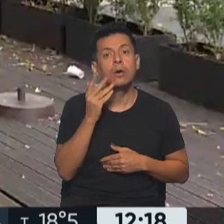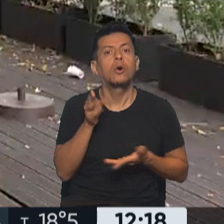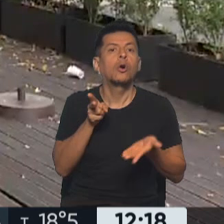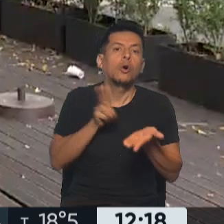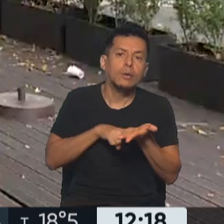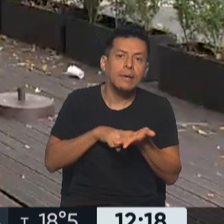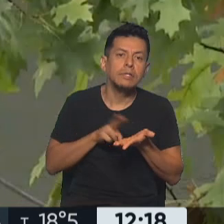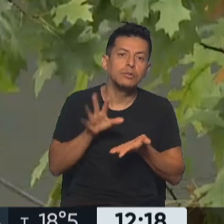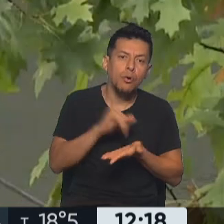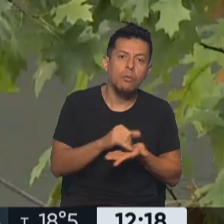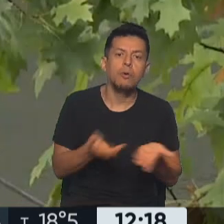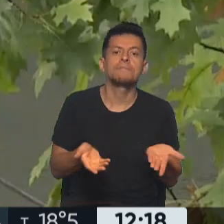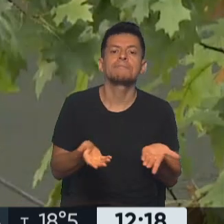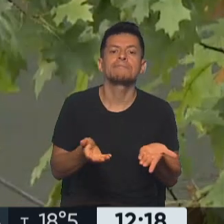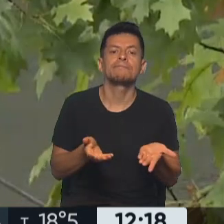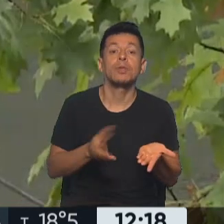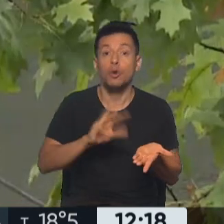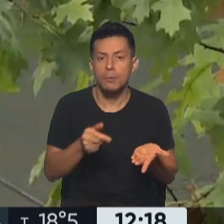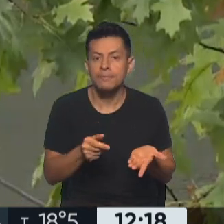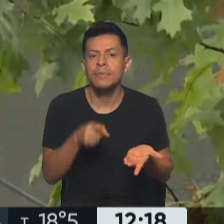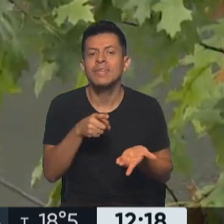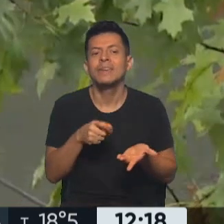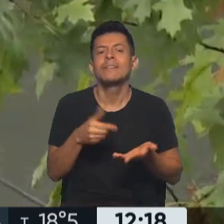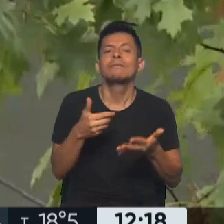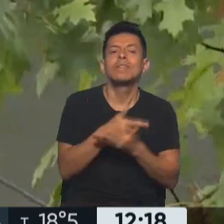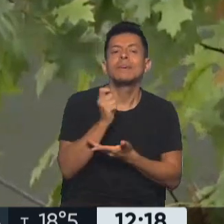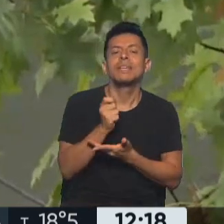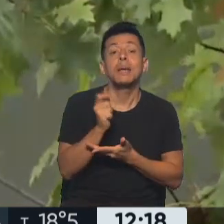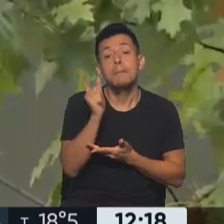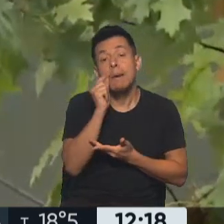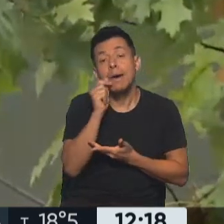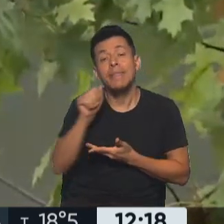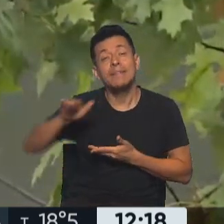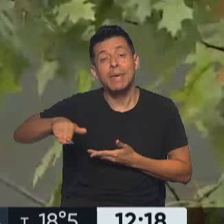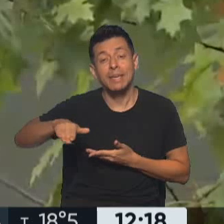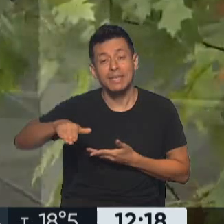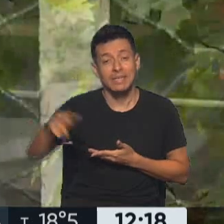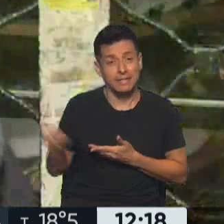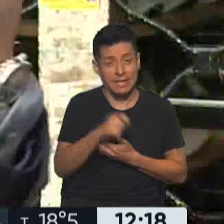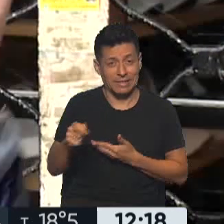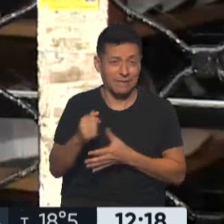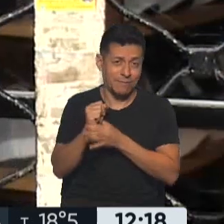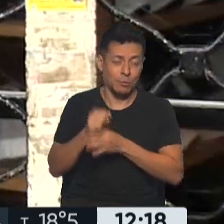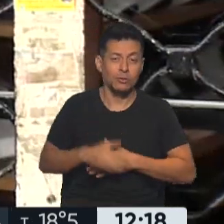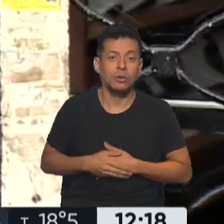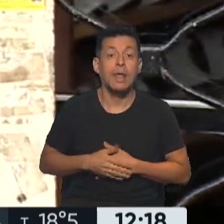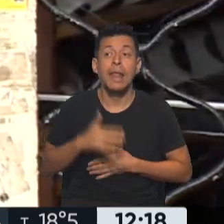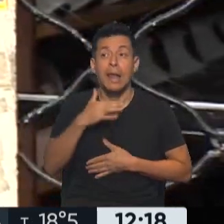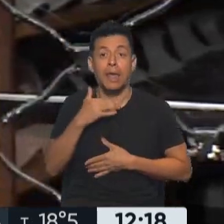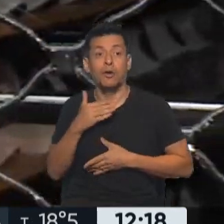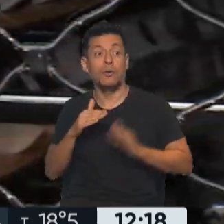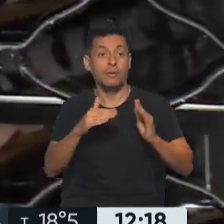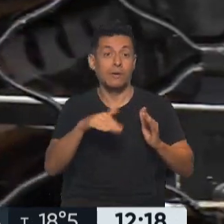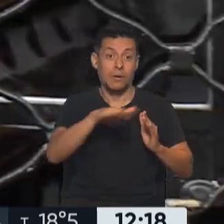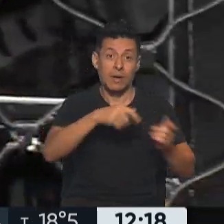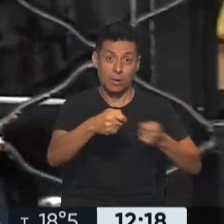da relevancia porque la víctima fue Ricardo Schwarzman, el papá de Diego, del tenista. Ingresó un ladrón a su